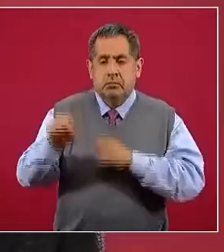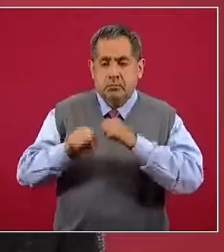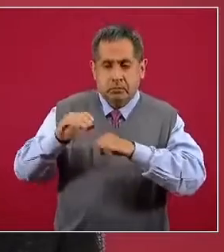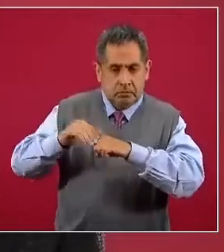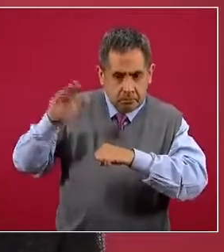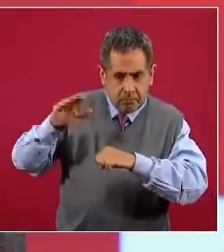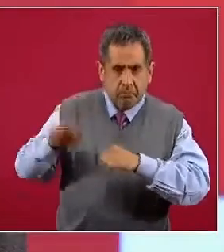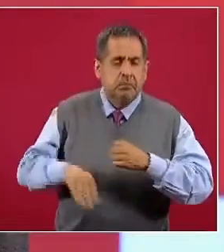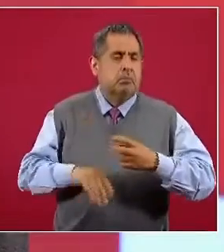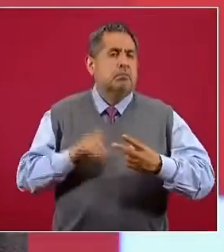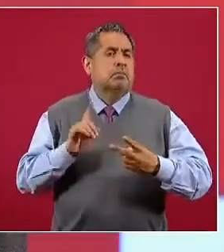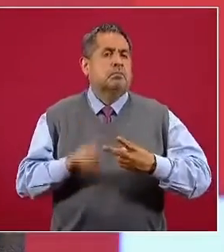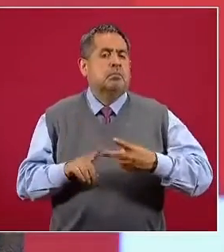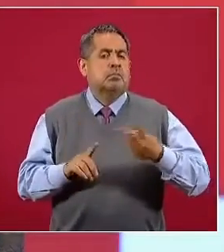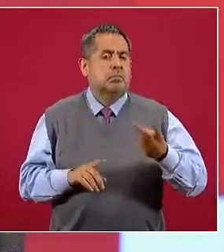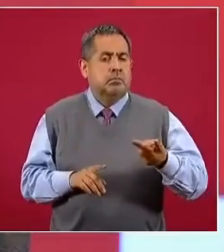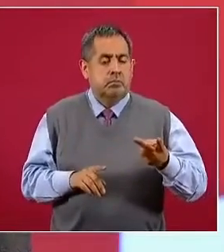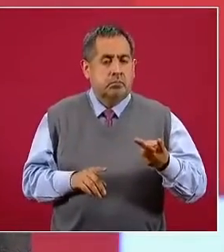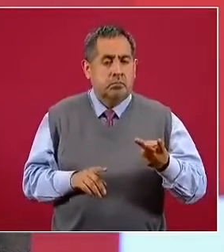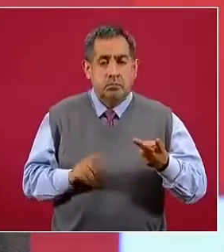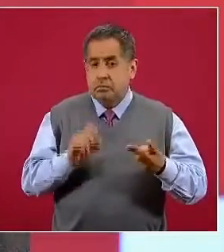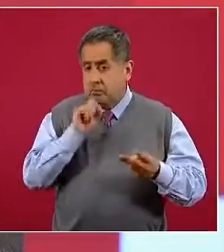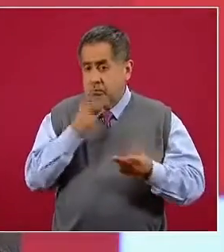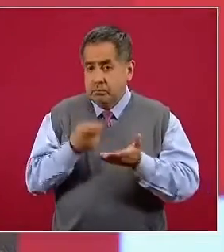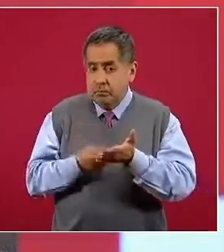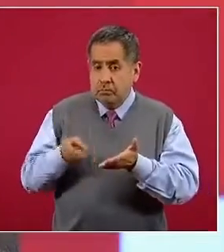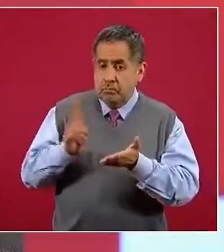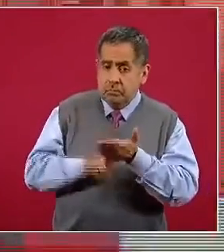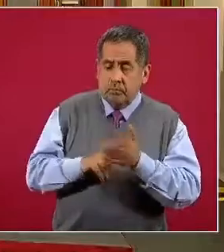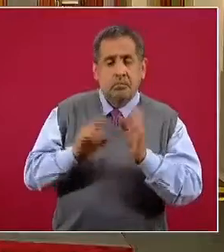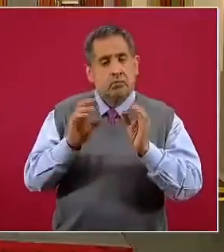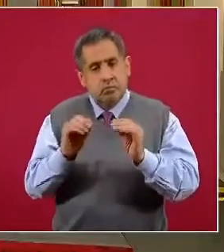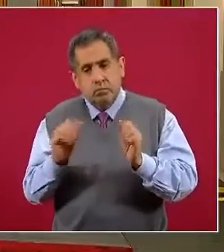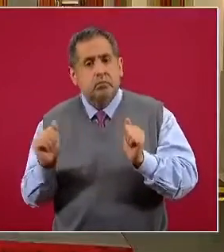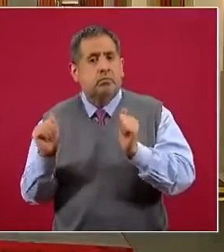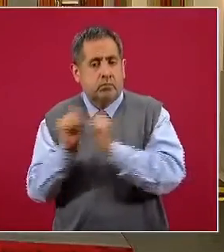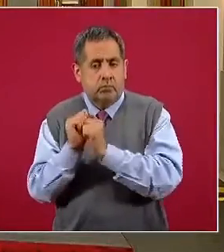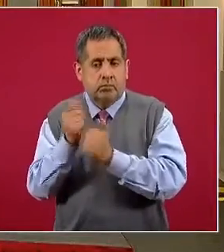de edad, y además tiene